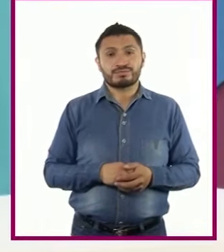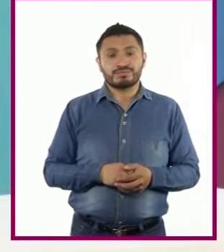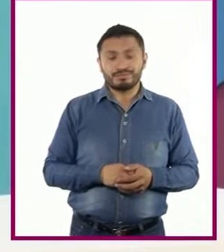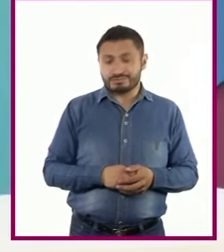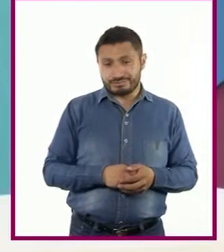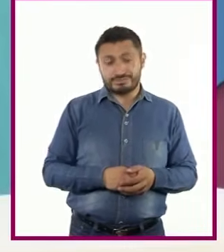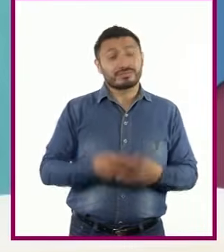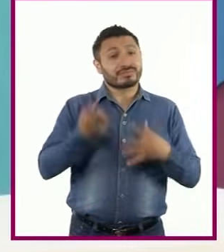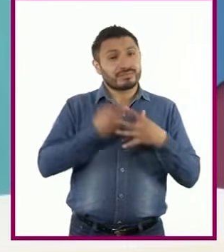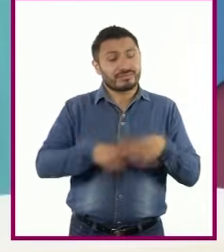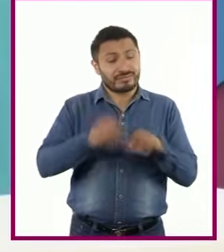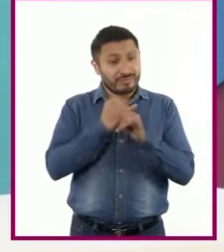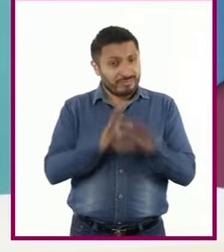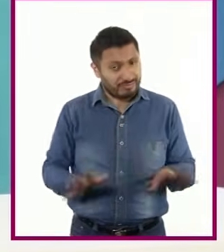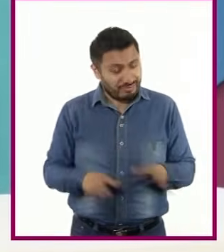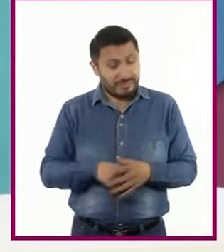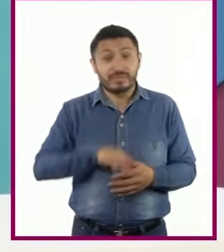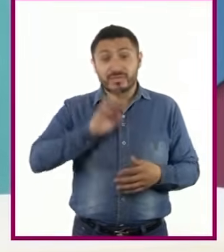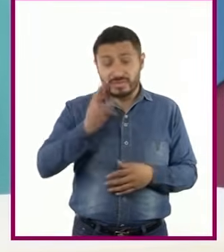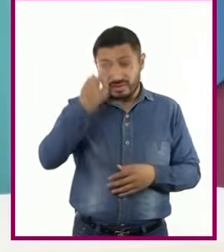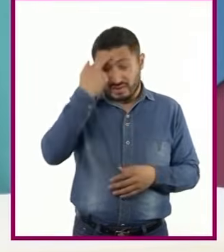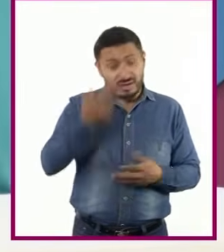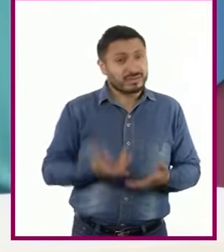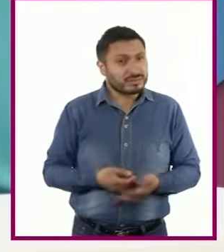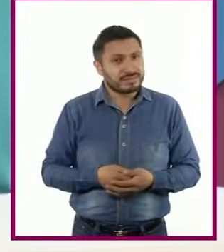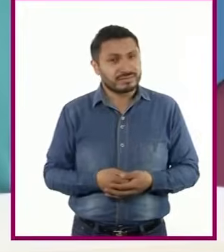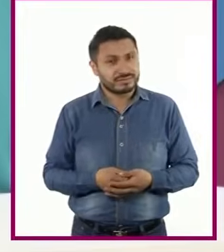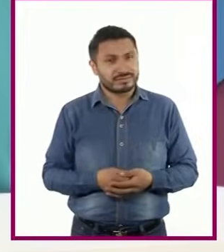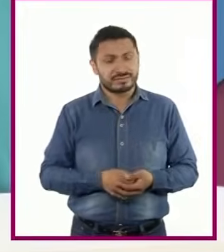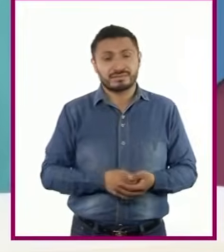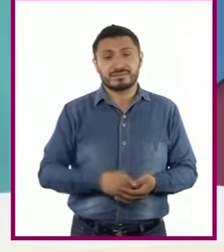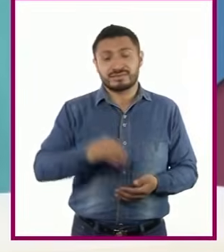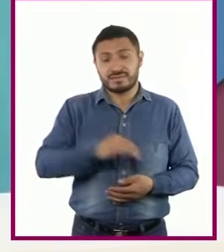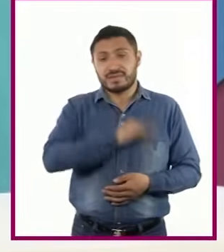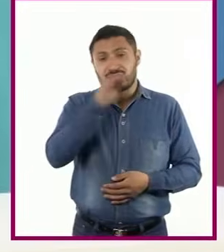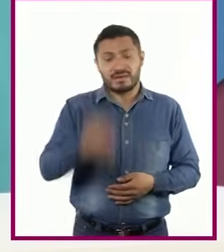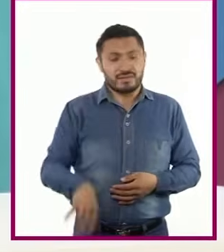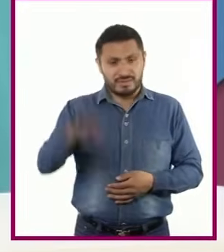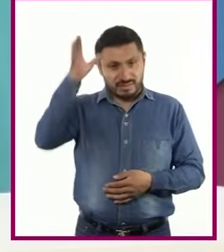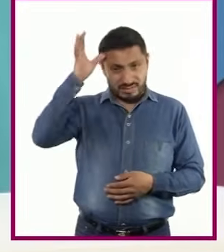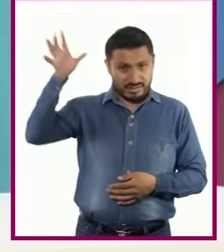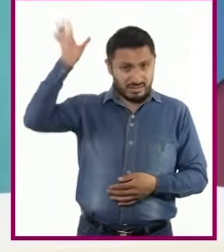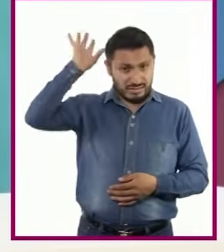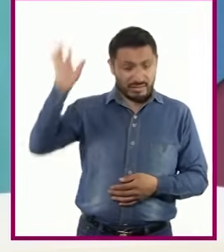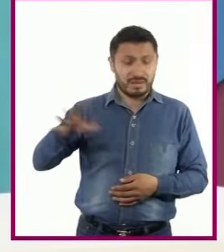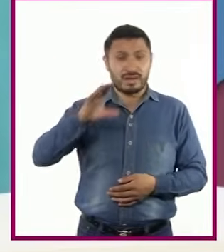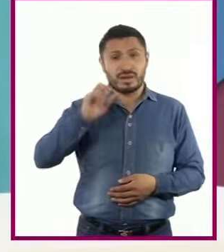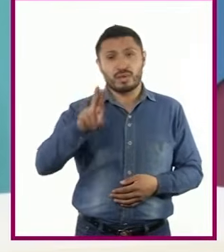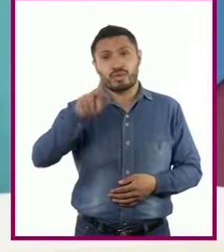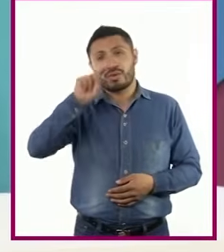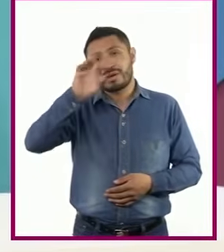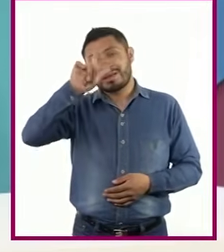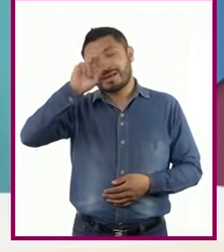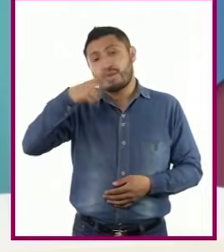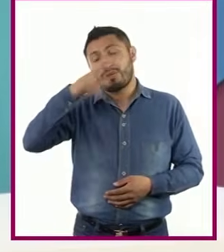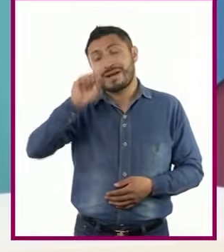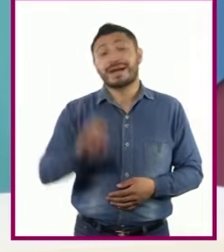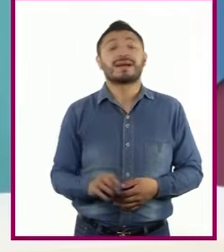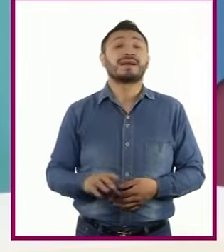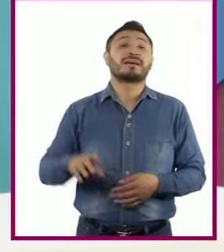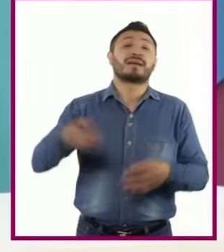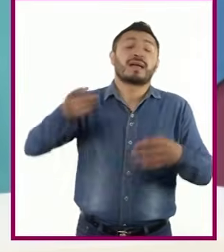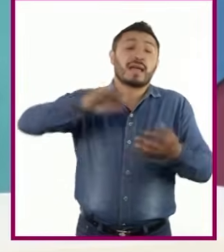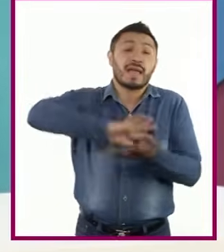Arranquemos con la información. Recordemos que tras la muerte de Moctezuma, Cuitláhuac se convirtió en el